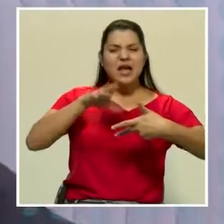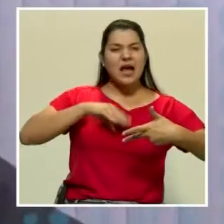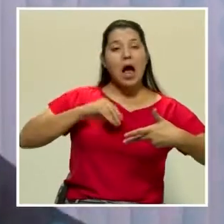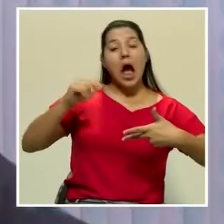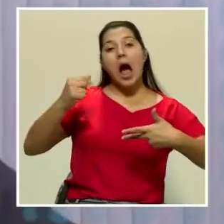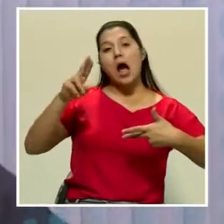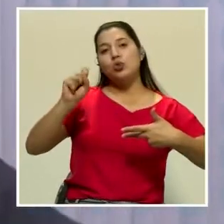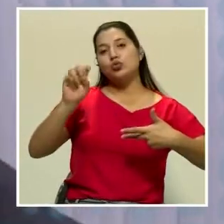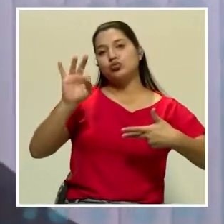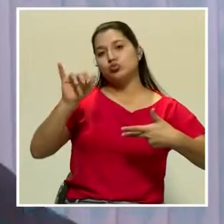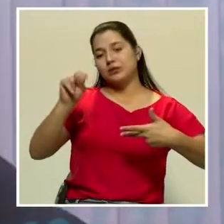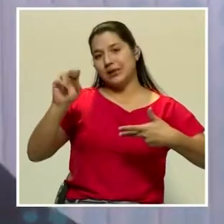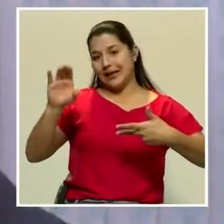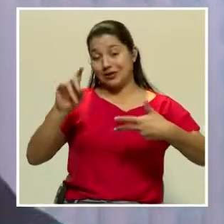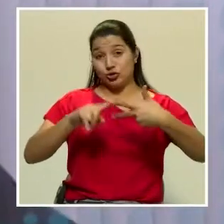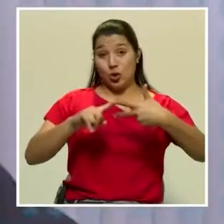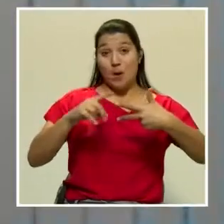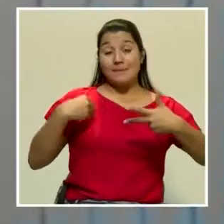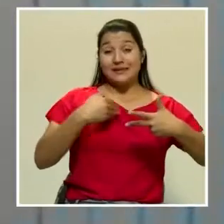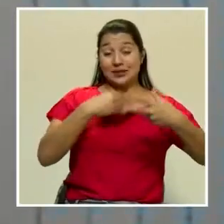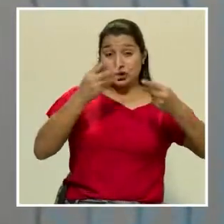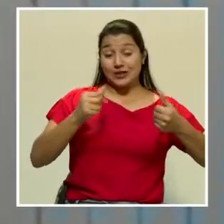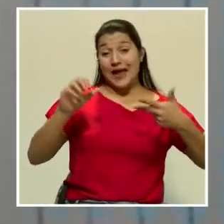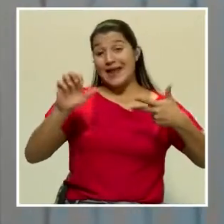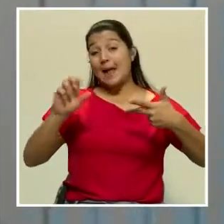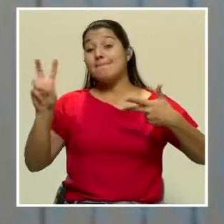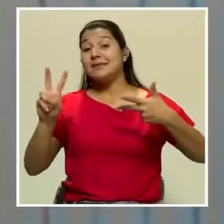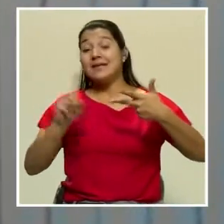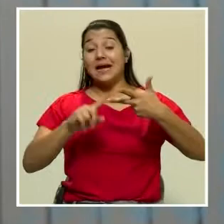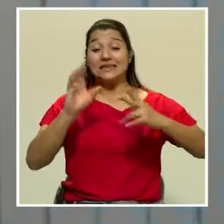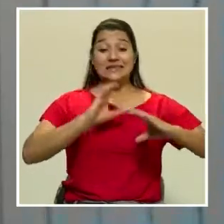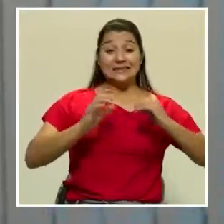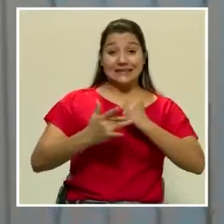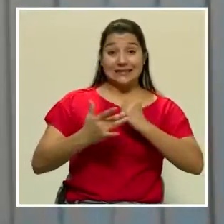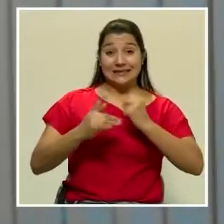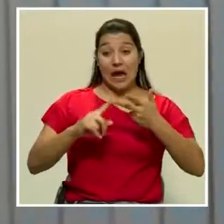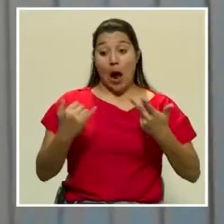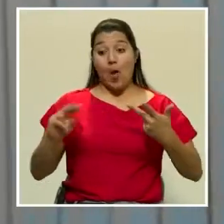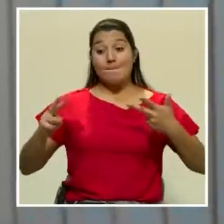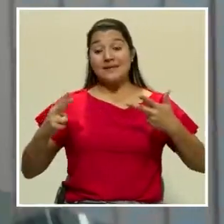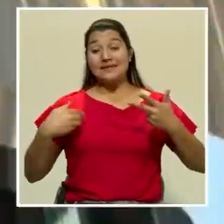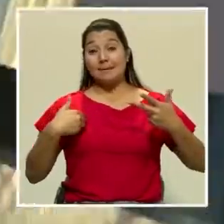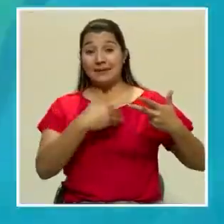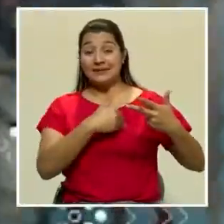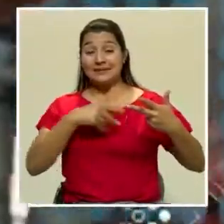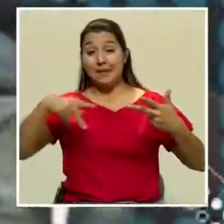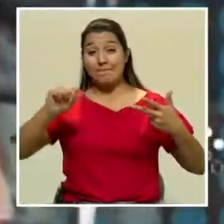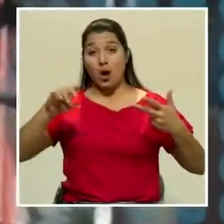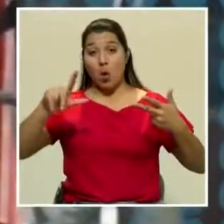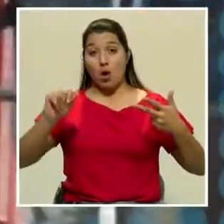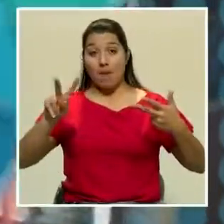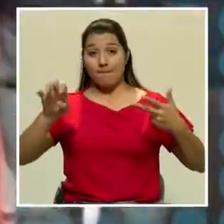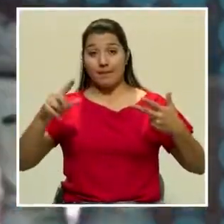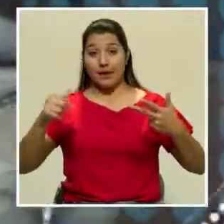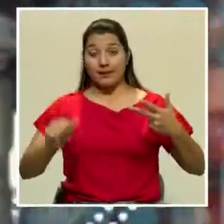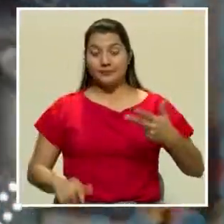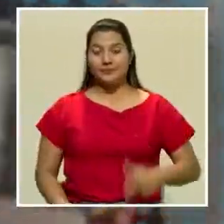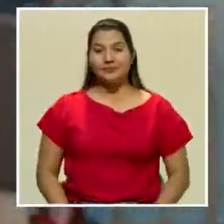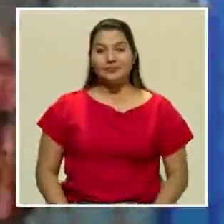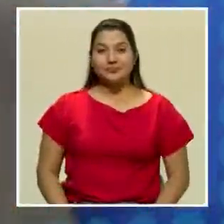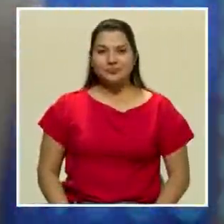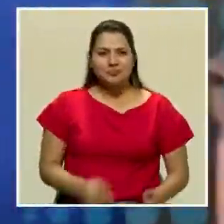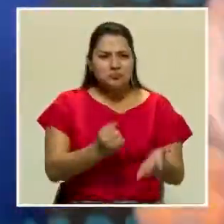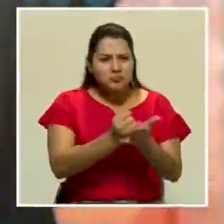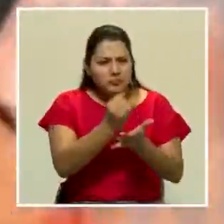Castro, Hacienda por Elian Villegas, Ciencia y Tecnología por la actual viceministra Paola Vega. La